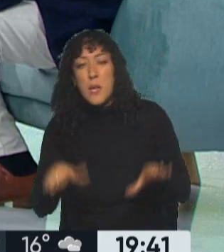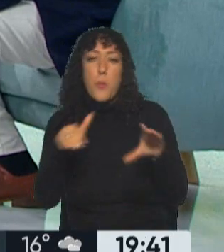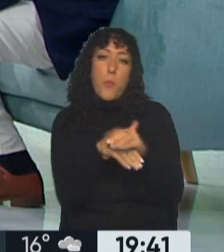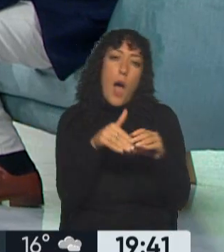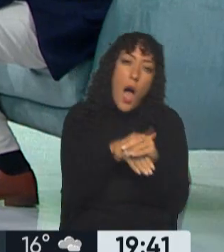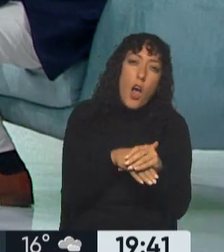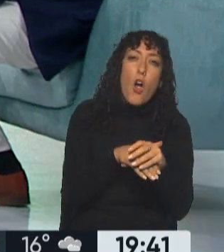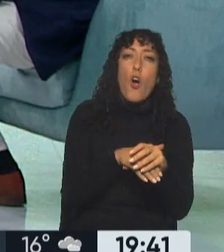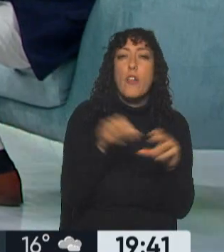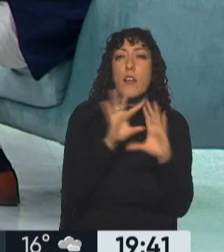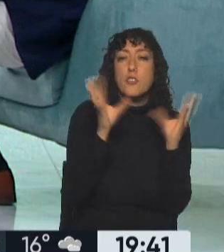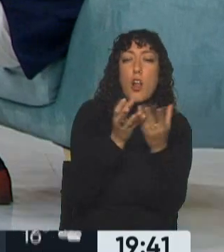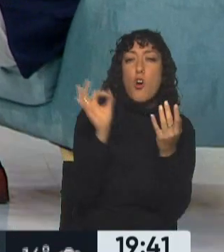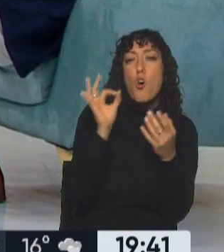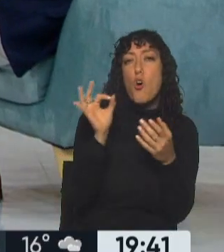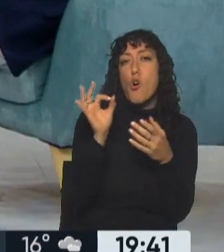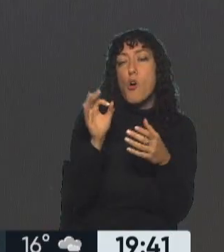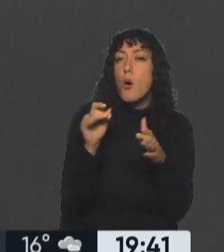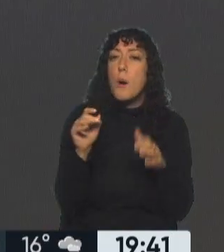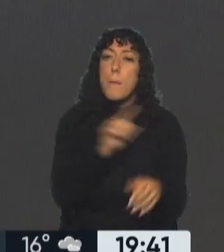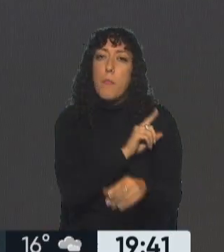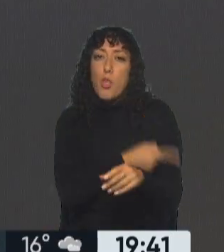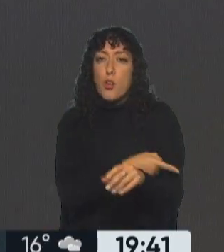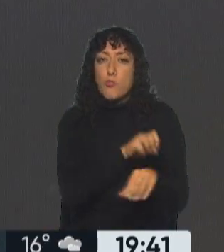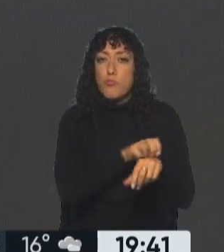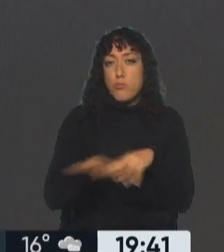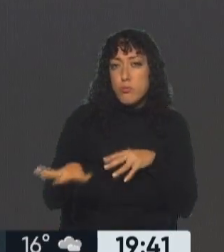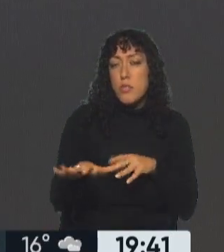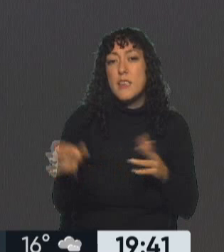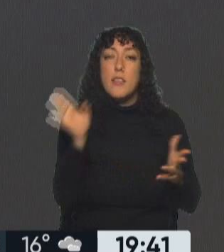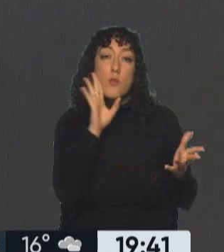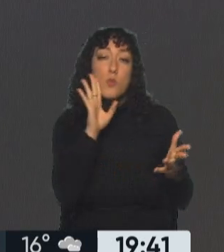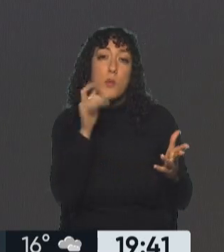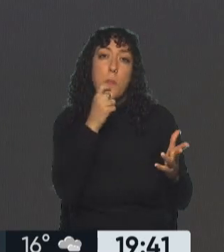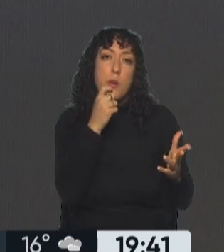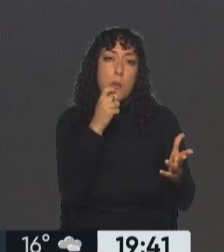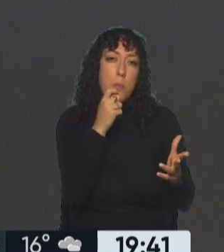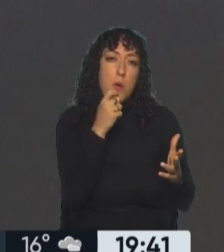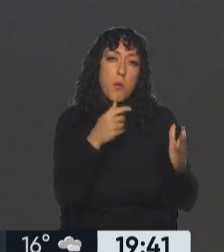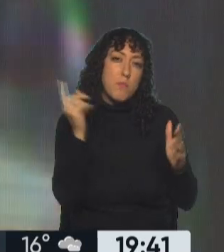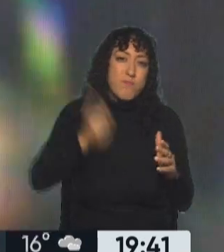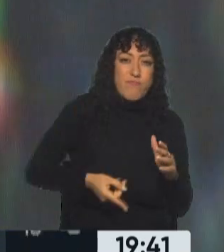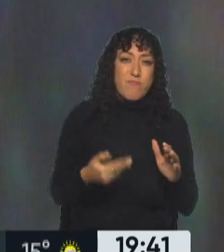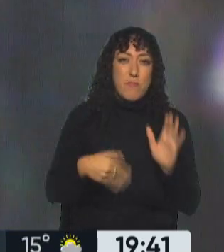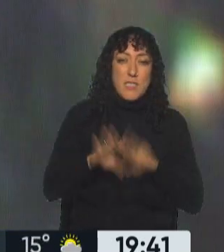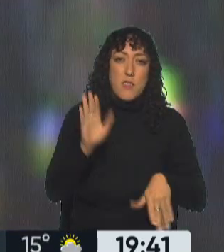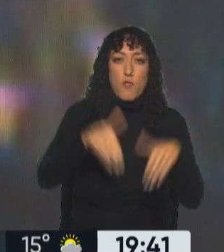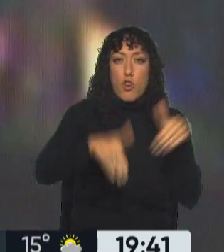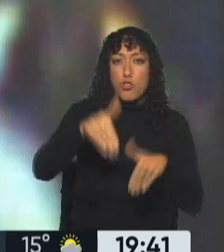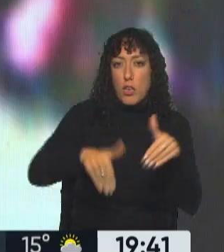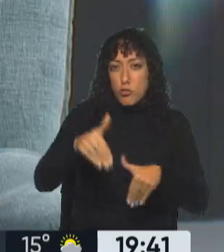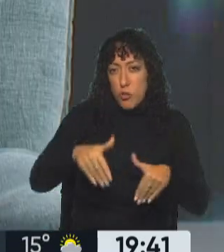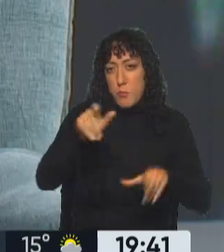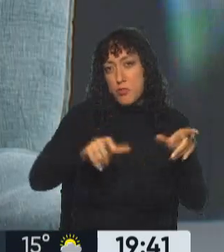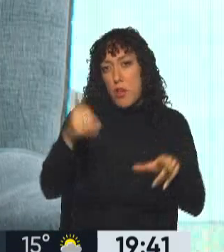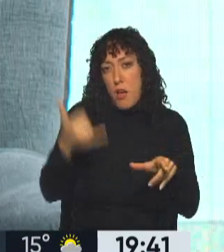potencias que influyen sobre organismos internacionales. En el Fondo Monetario Internacional Estados Unidos tiene una hegemonía en términos de votos. Y hoy